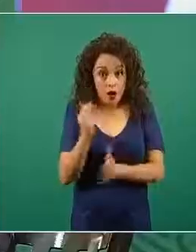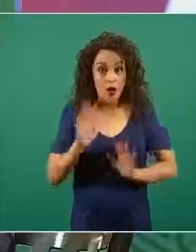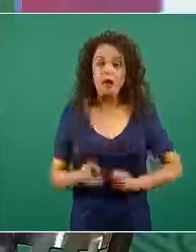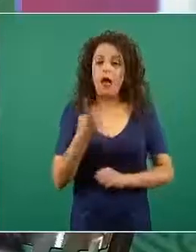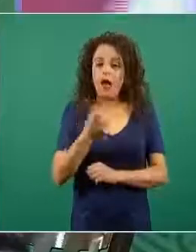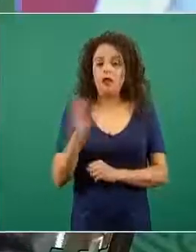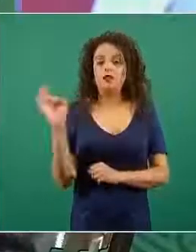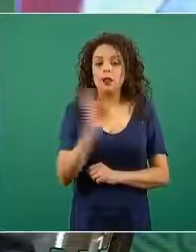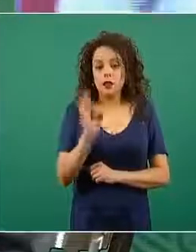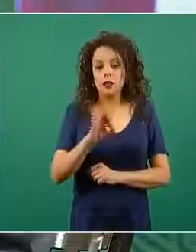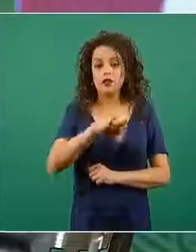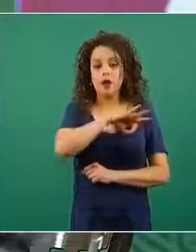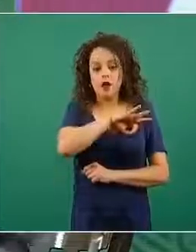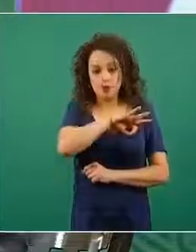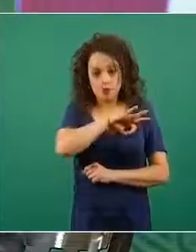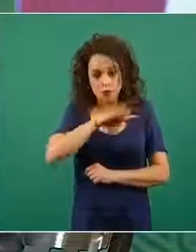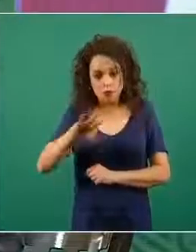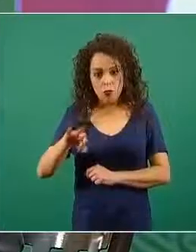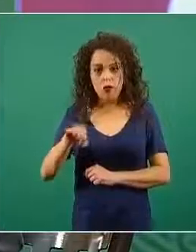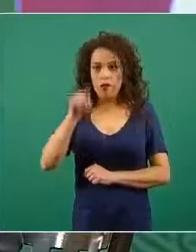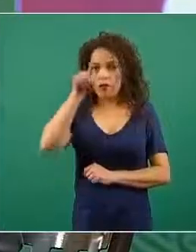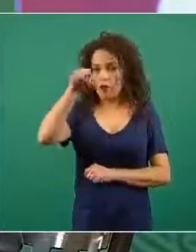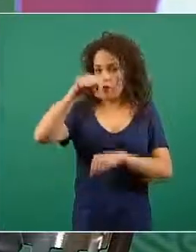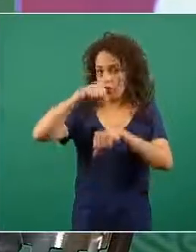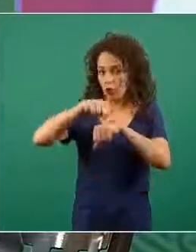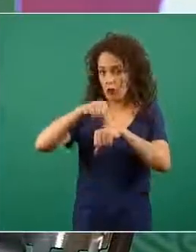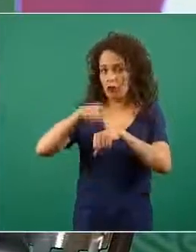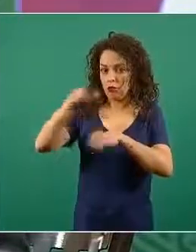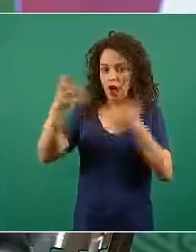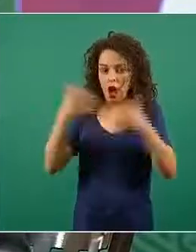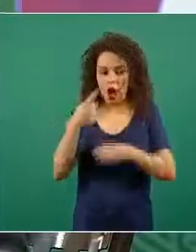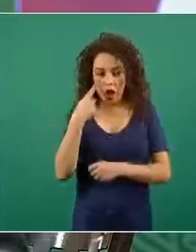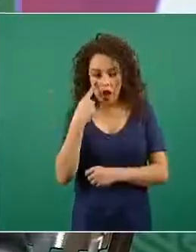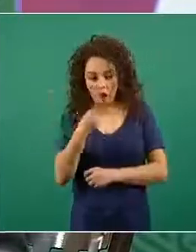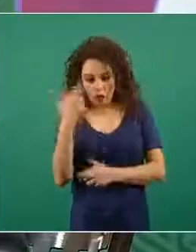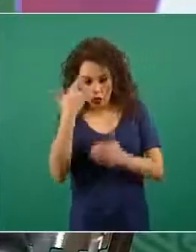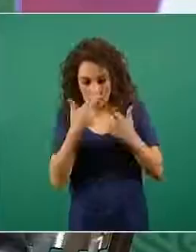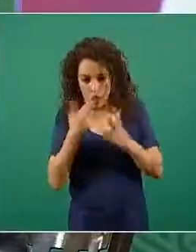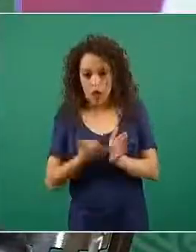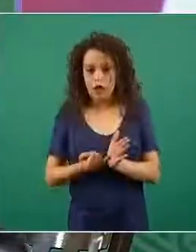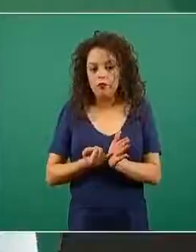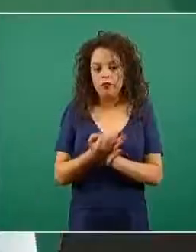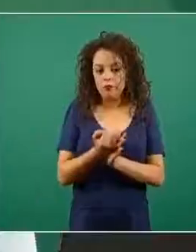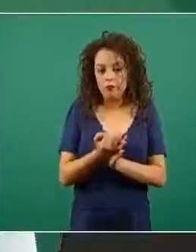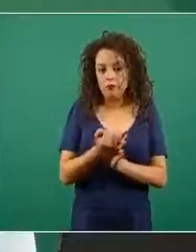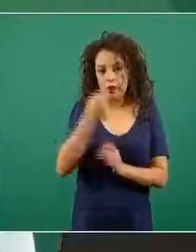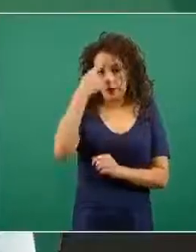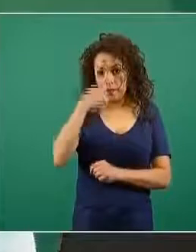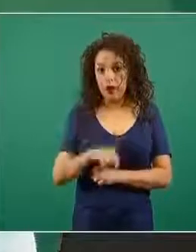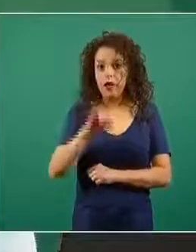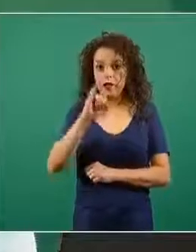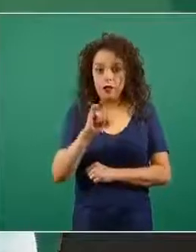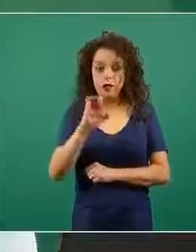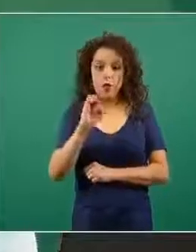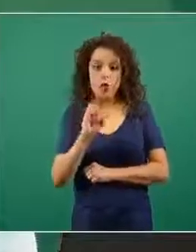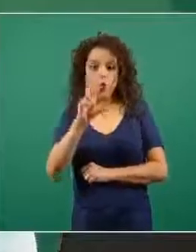me tomen la decisión el profesional o la profesional de la salud, de la medicina, en tomar una